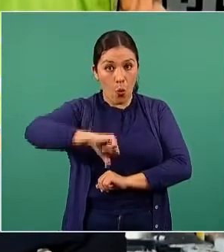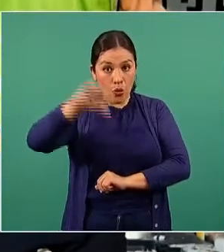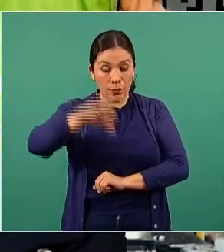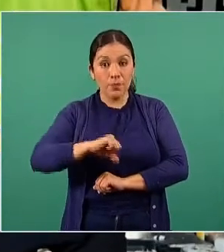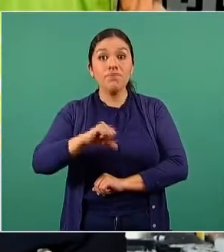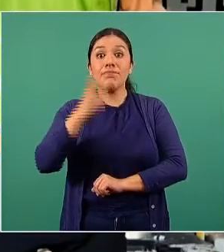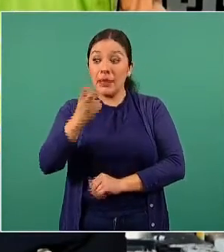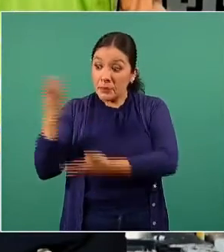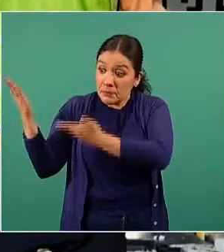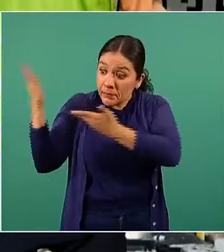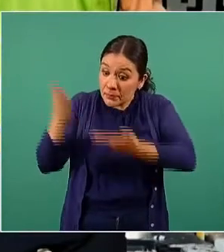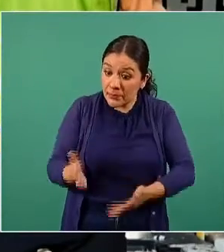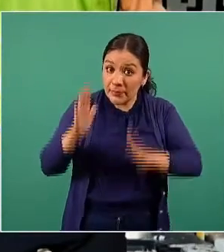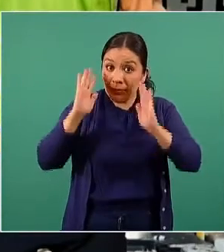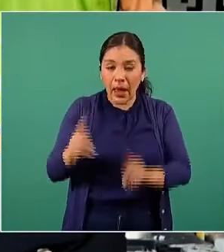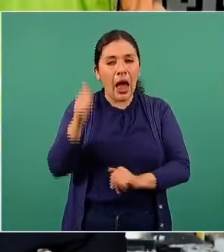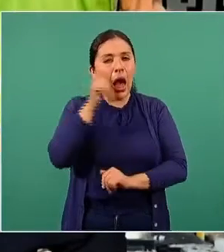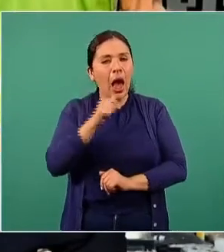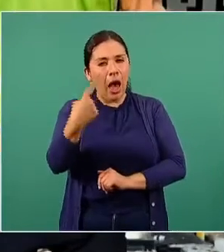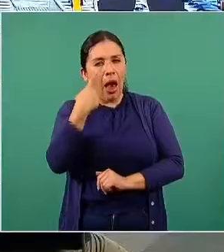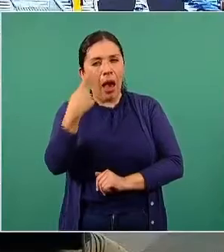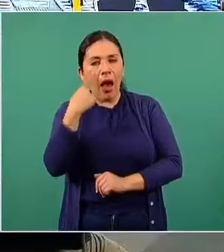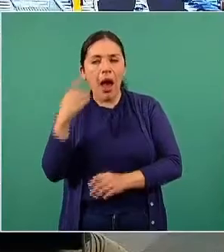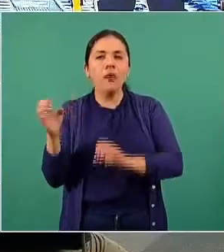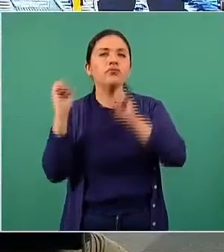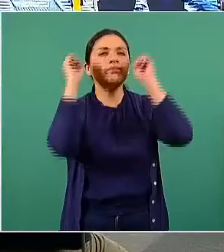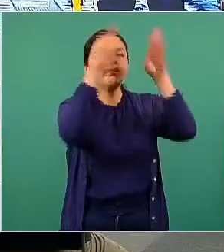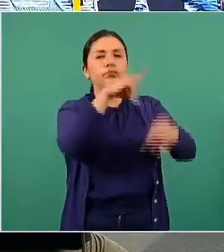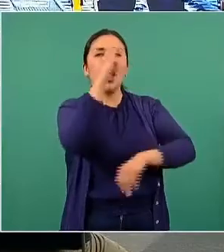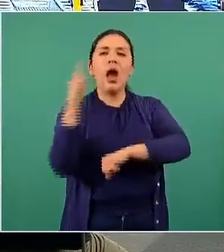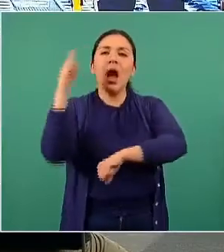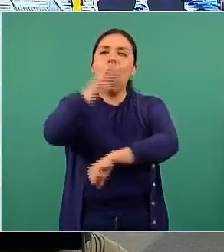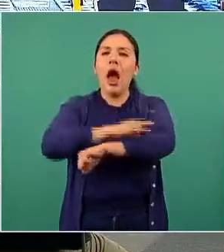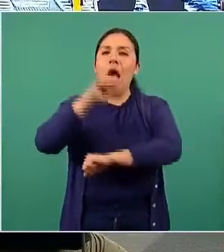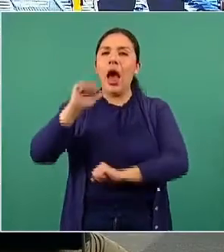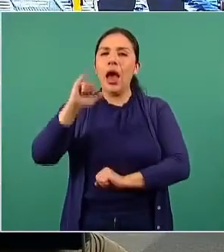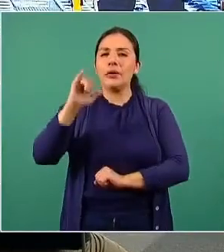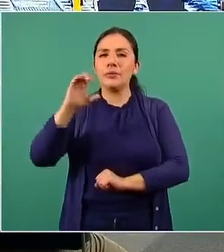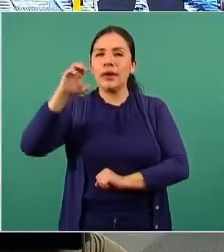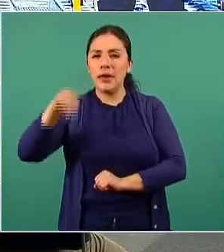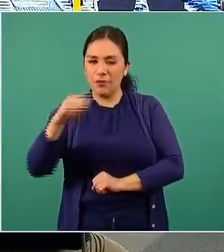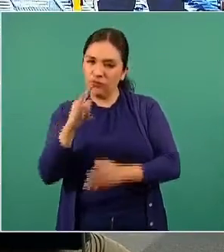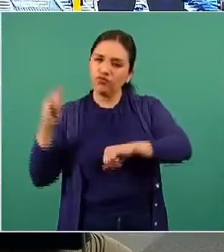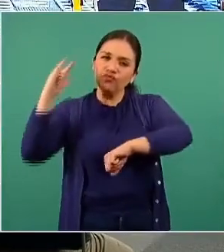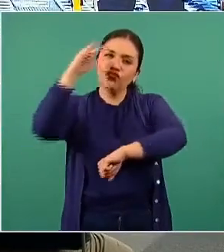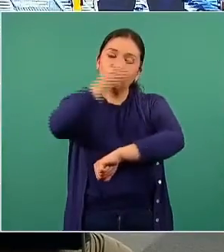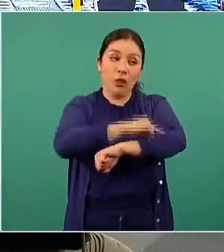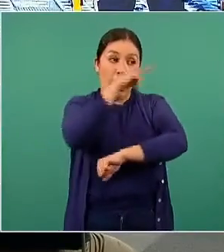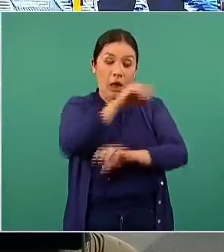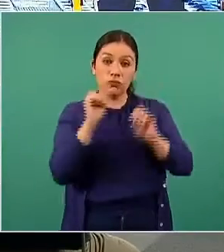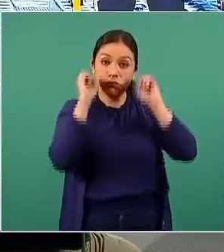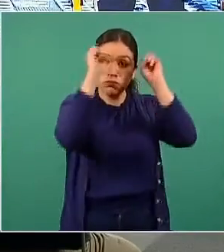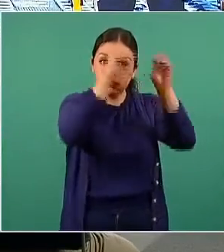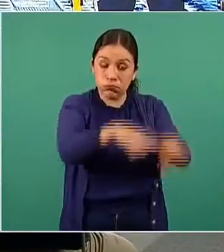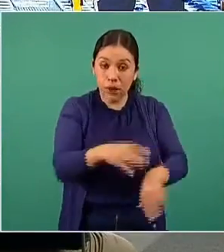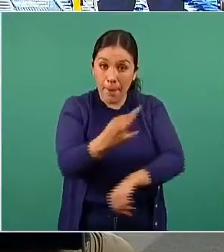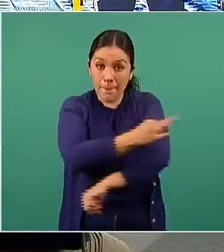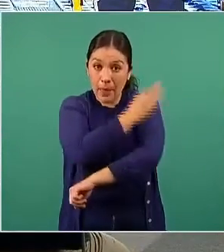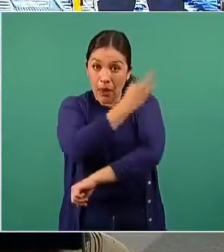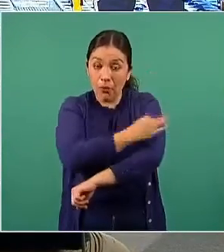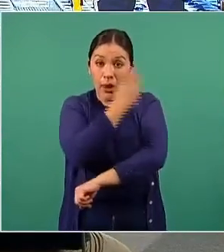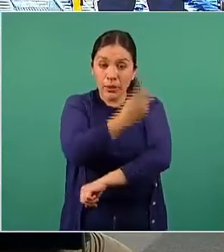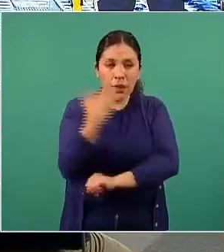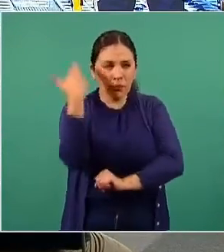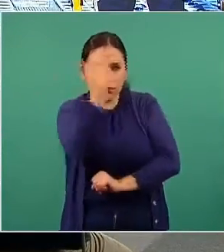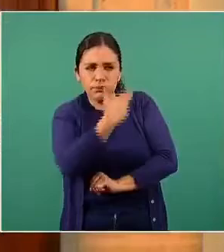vez que estas arriban, normalmente todos los embarques están siendo recibidos en el Aeropuerto Internacional de la Ciudad de México, pasan en función